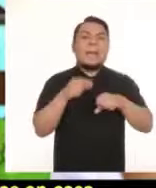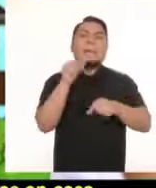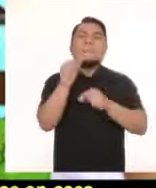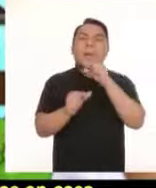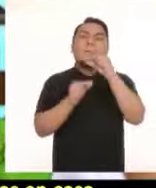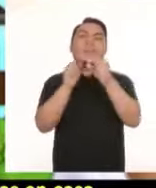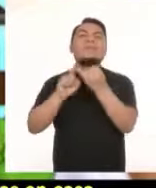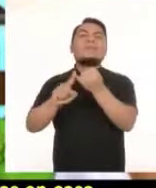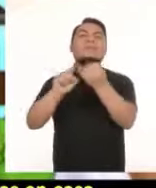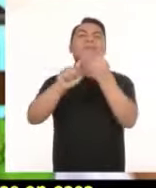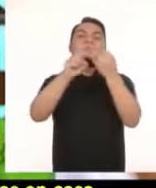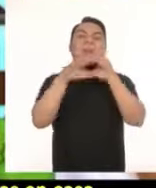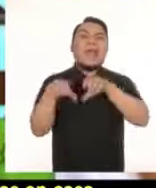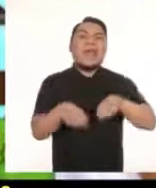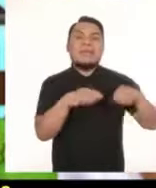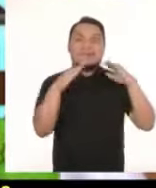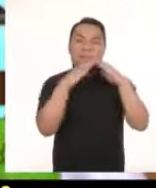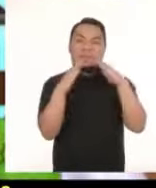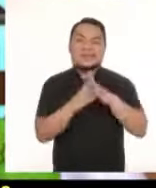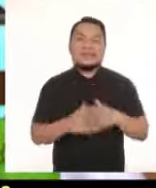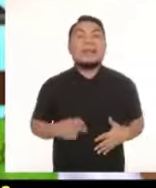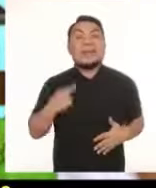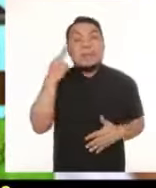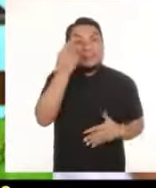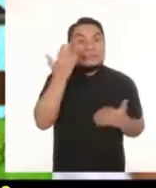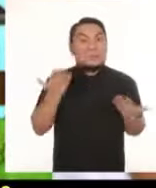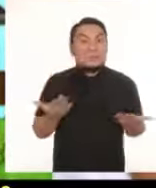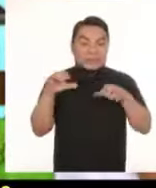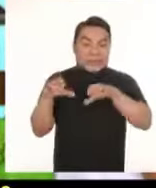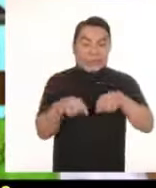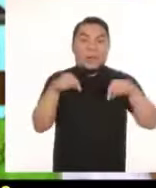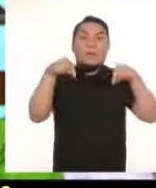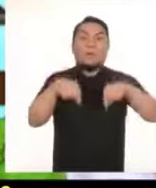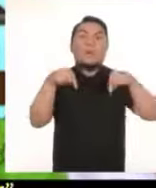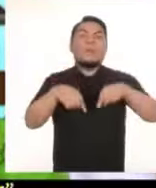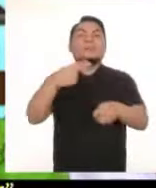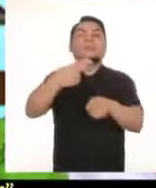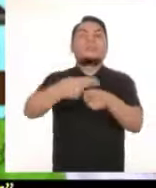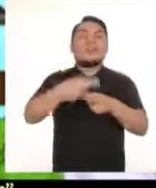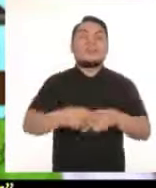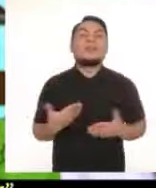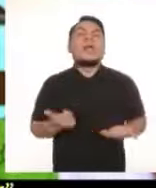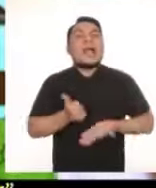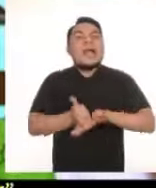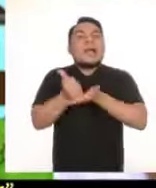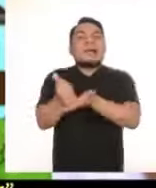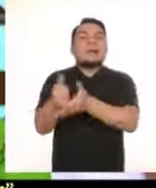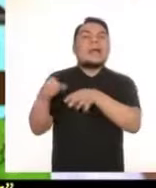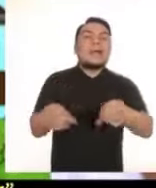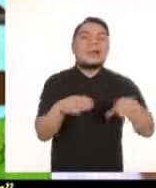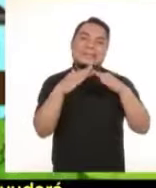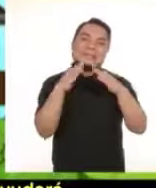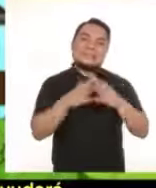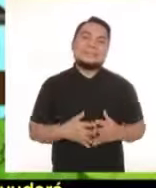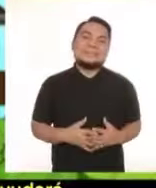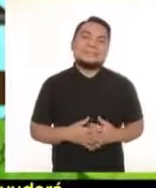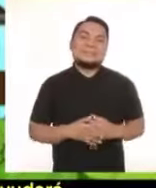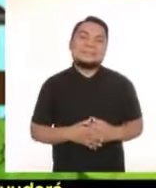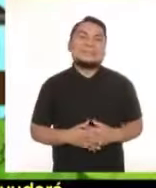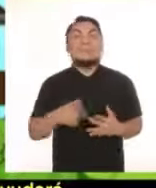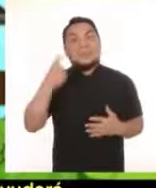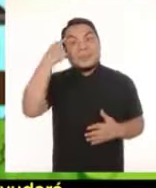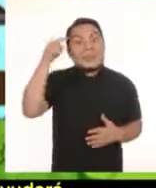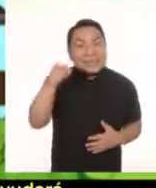poco diferentes tareas en casa. Por ello, la actividad de hoy se llama Colaborando en las tareas del hogar. Para